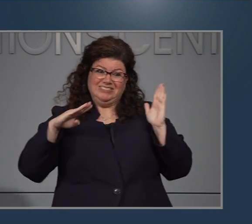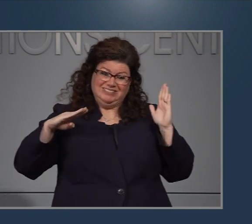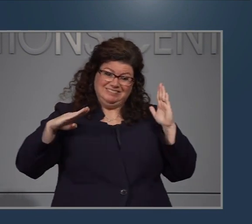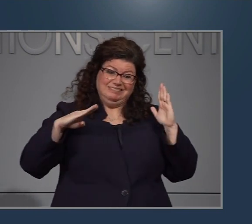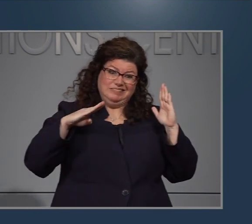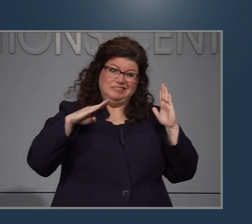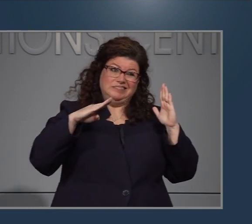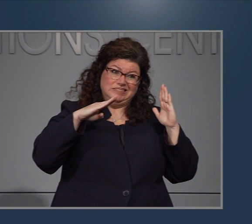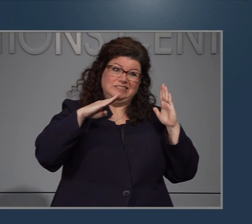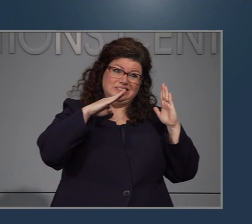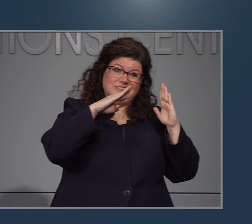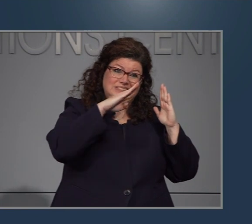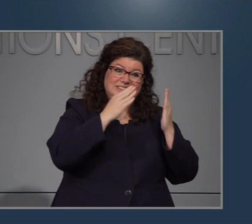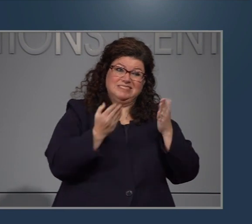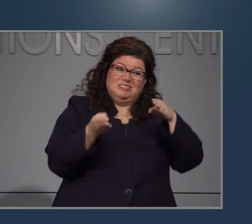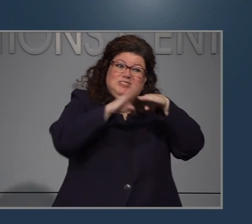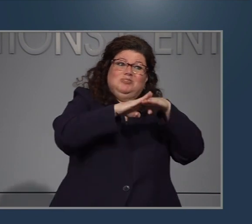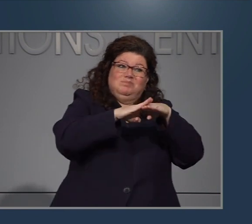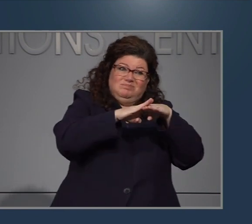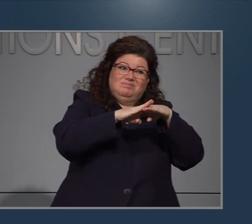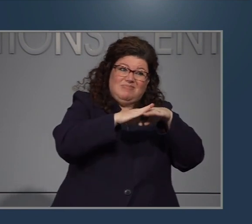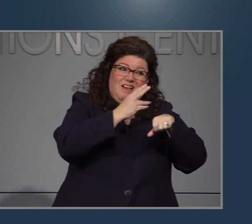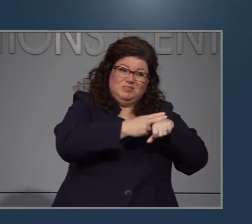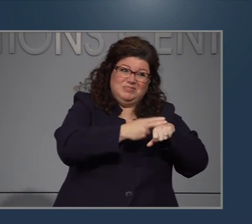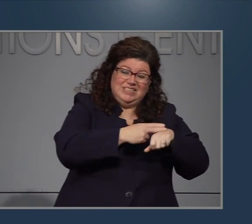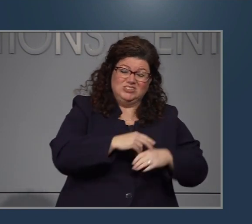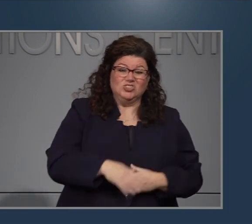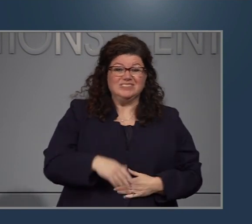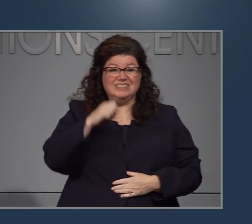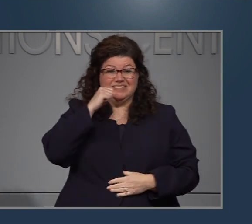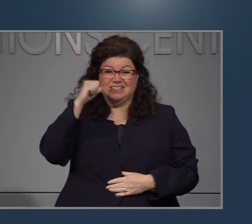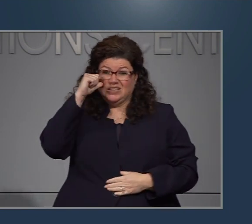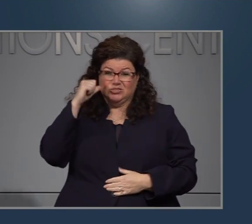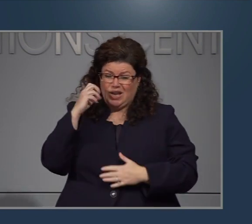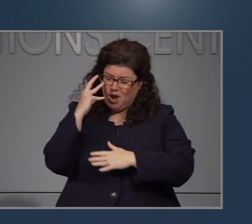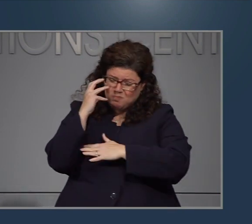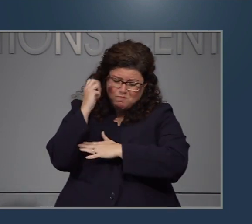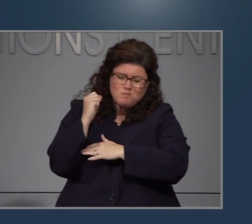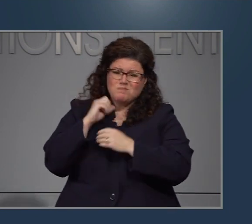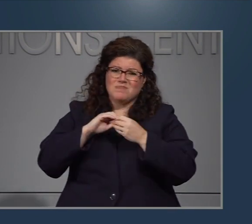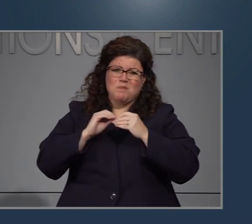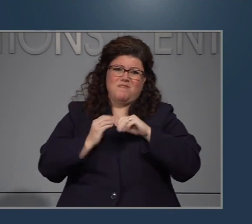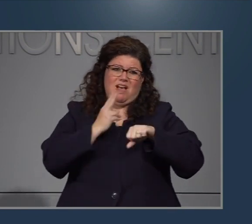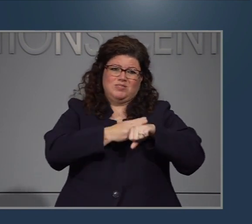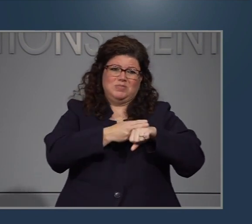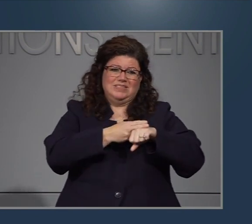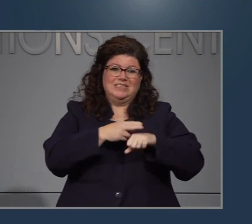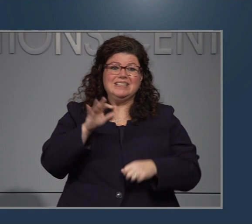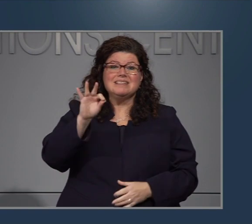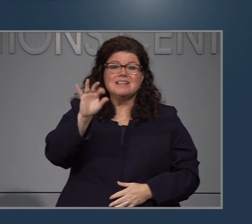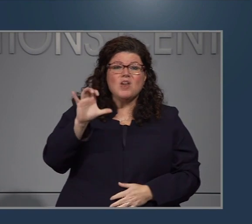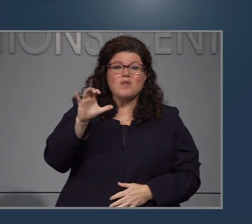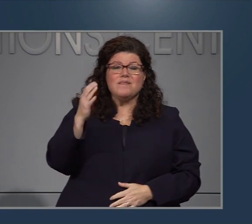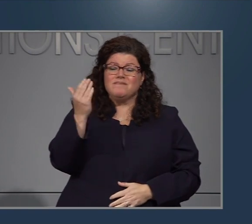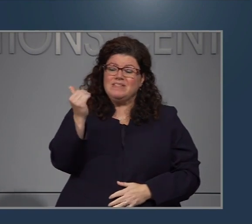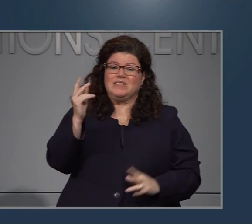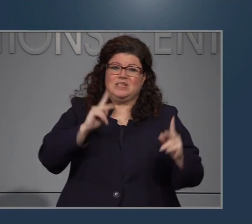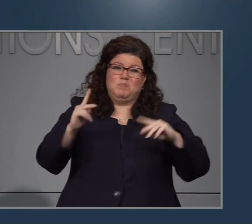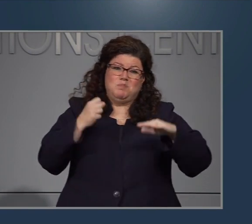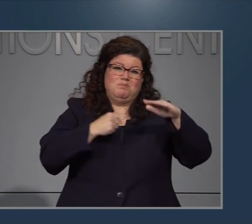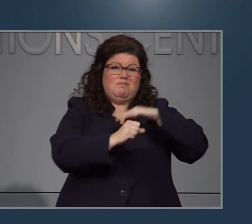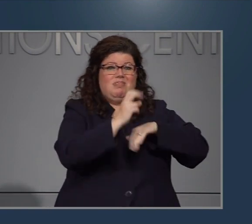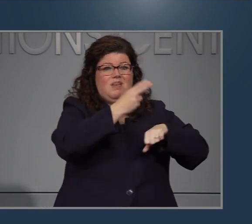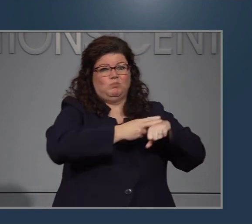está elevándose. Y como ya lo dijo el gobernador, el día de ayer fue nuestro día más alto con hospitalizaciones